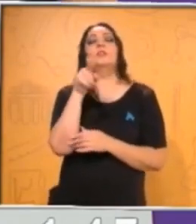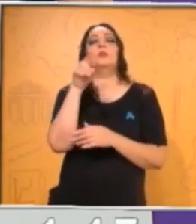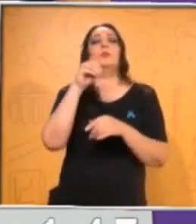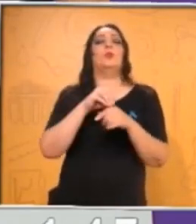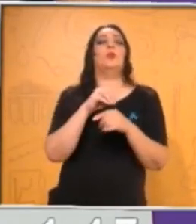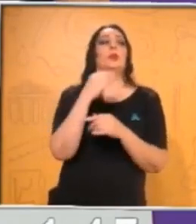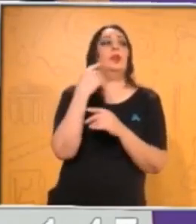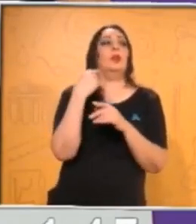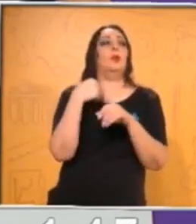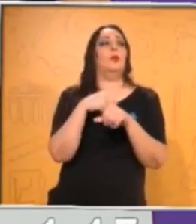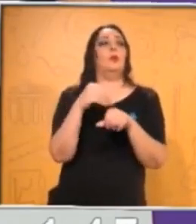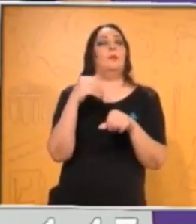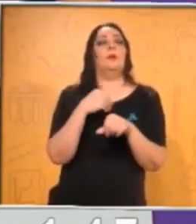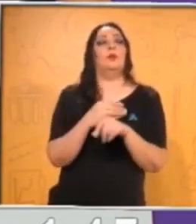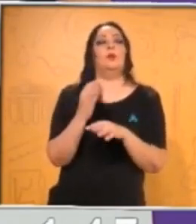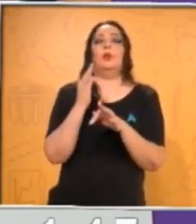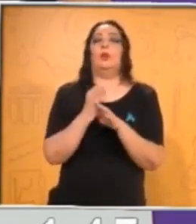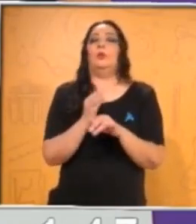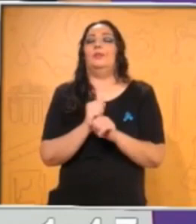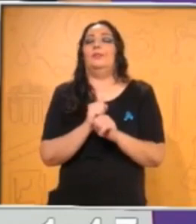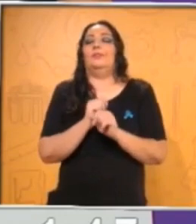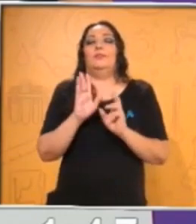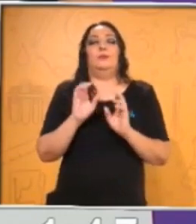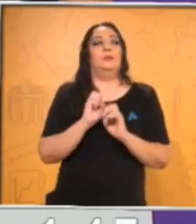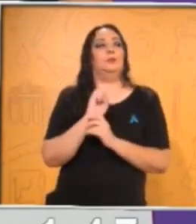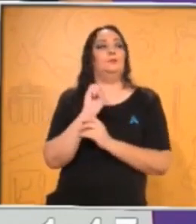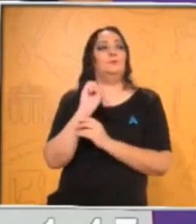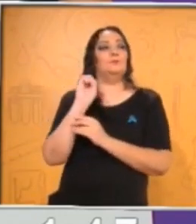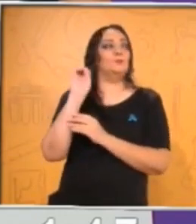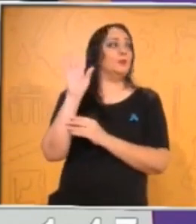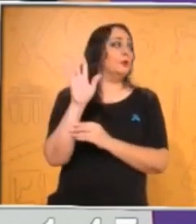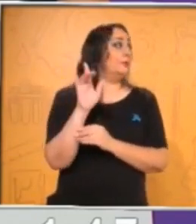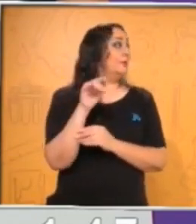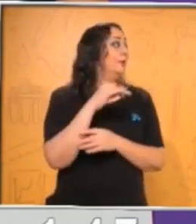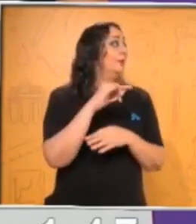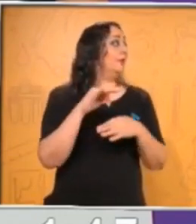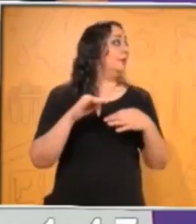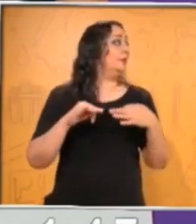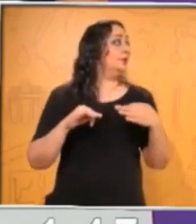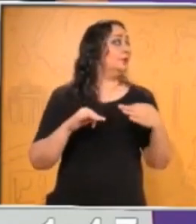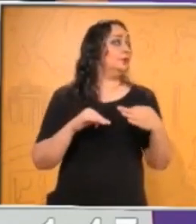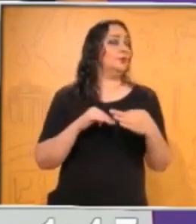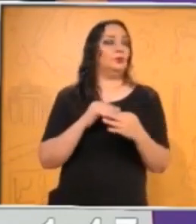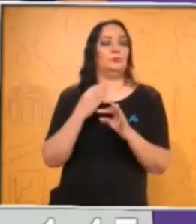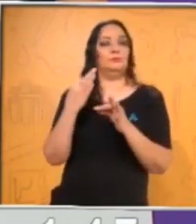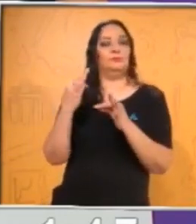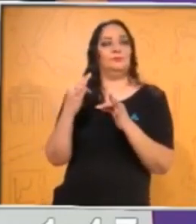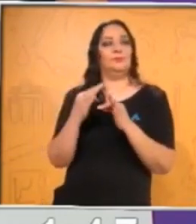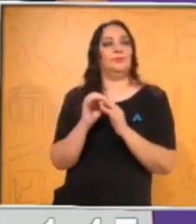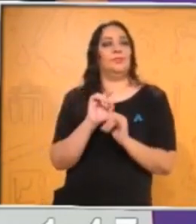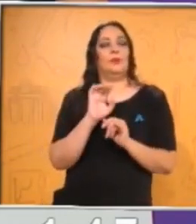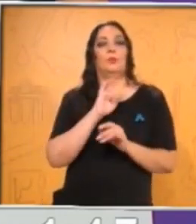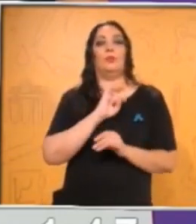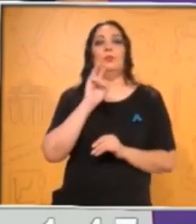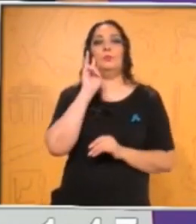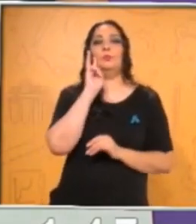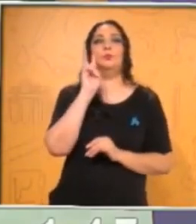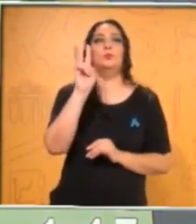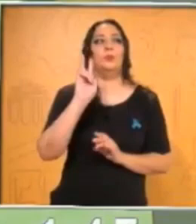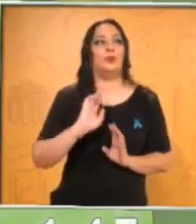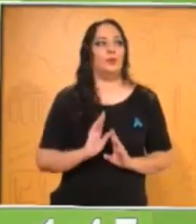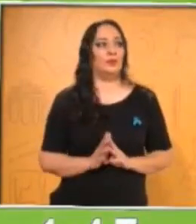un código, el cual ahorita ya vamos a poner en pantalla para todos los que nos están viendo. Ahí lo podemos ver en